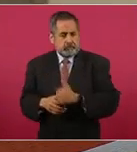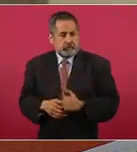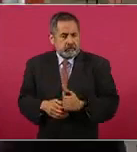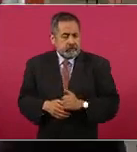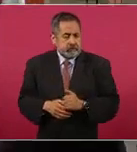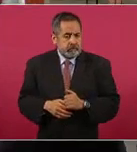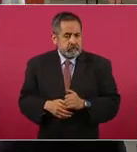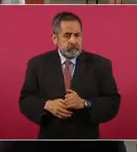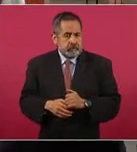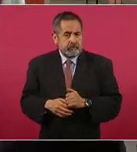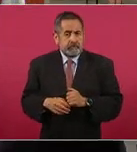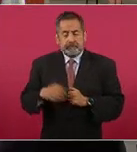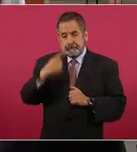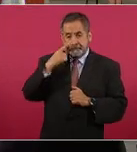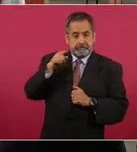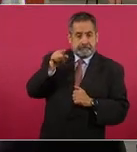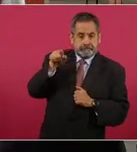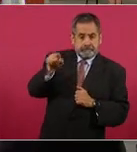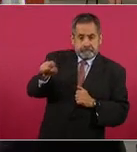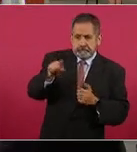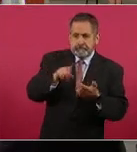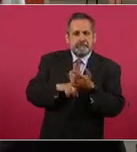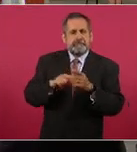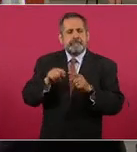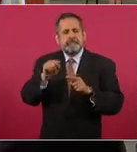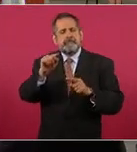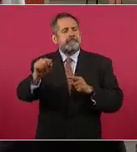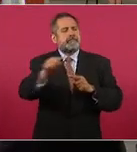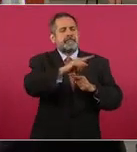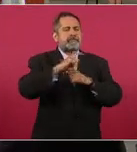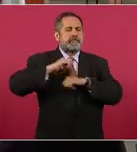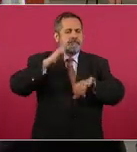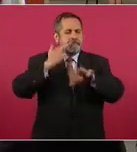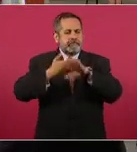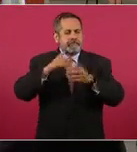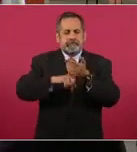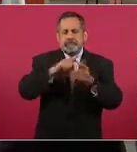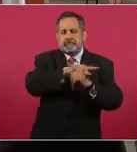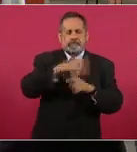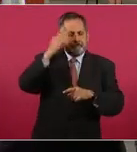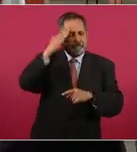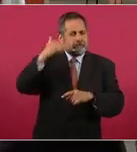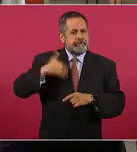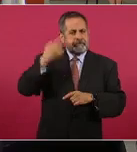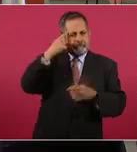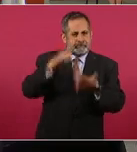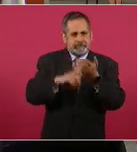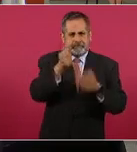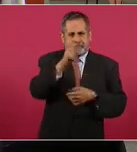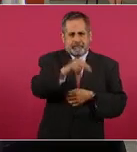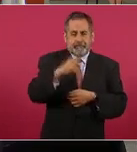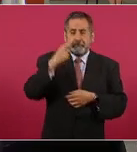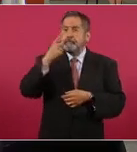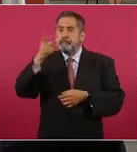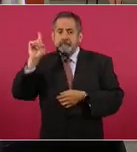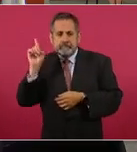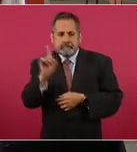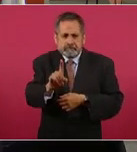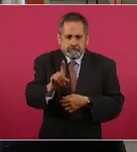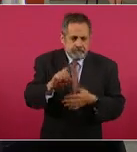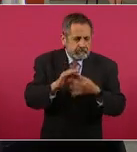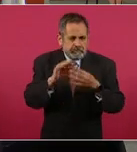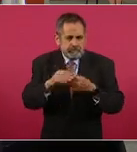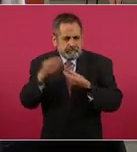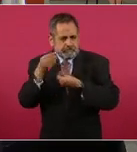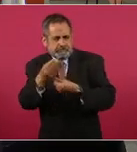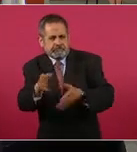que a las patronales del Milagro de Salta te bajan los misas chicos desde 3.000 metros y todo